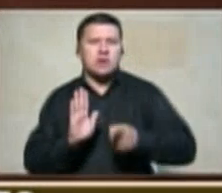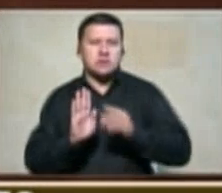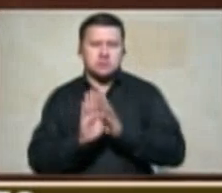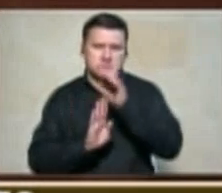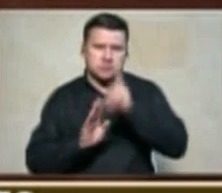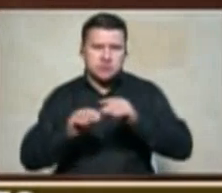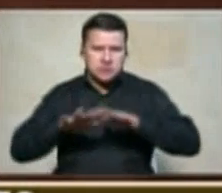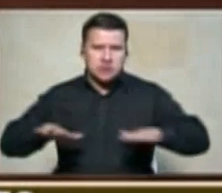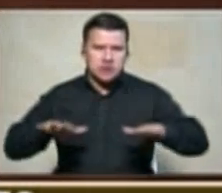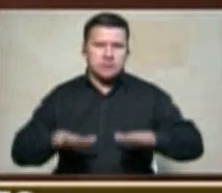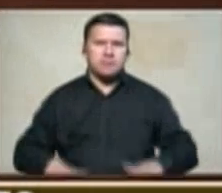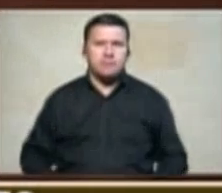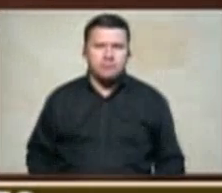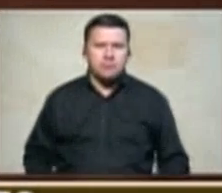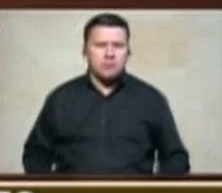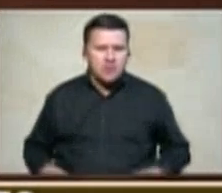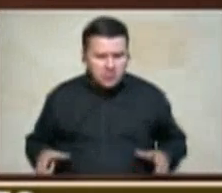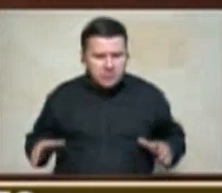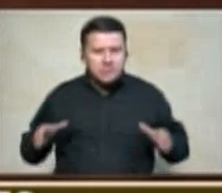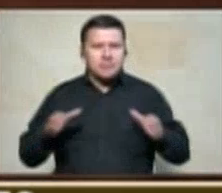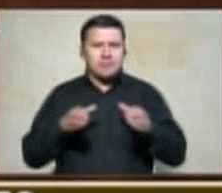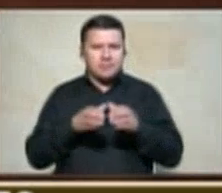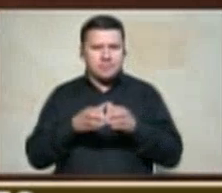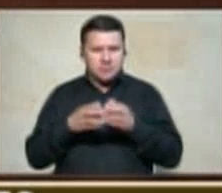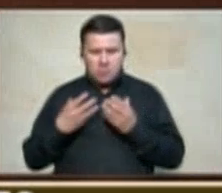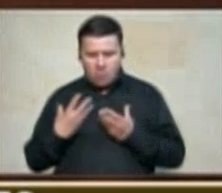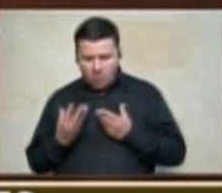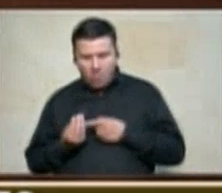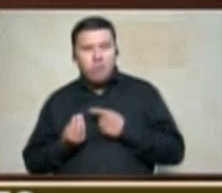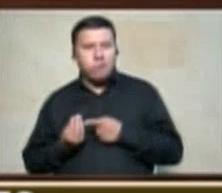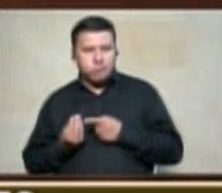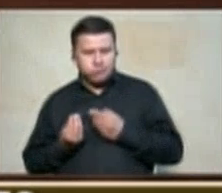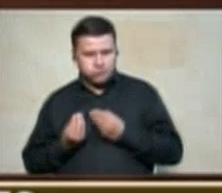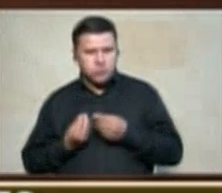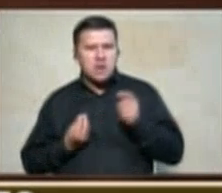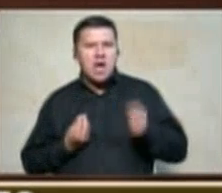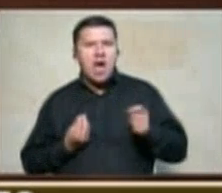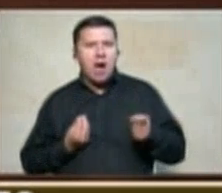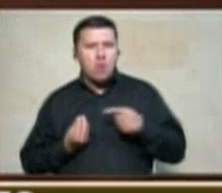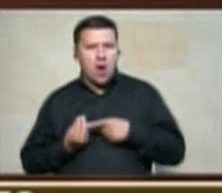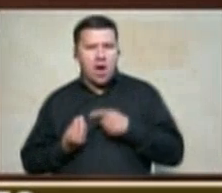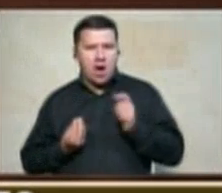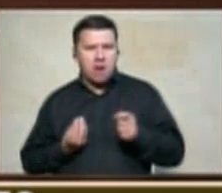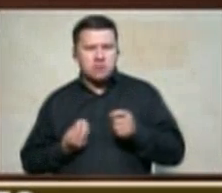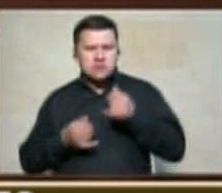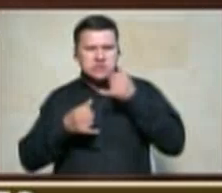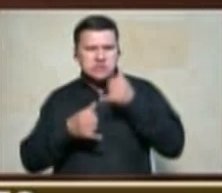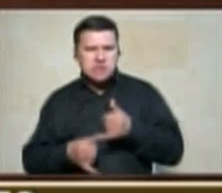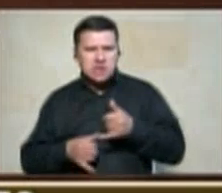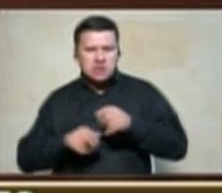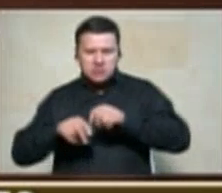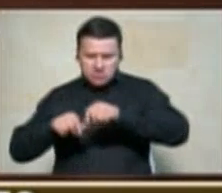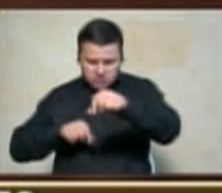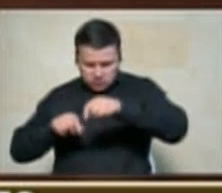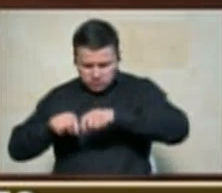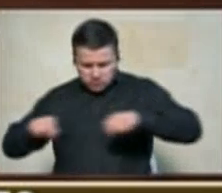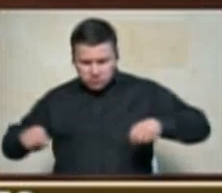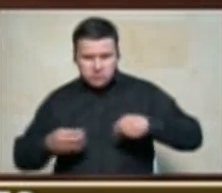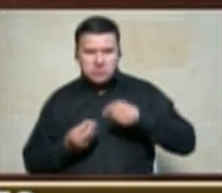restitución? Tiene un equipo interdisciplinario de abogados, ingenieros catastrales,